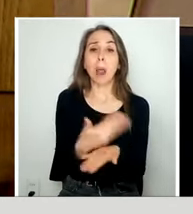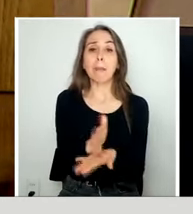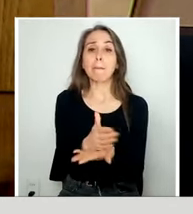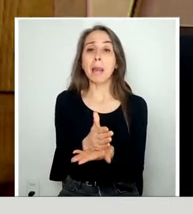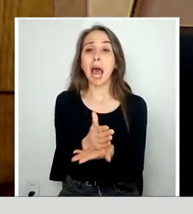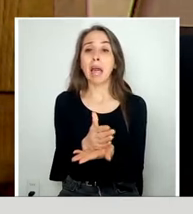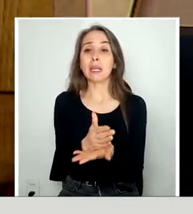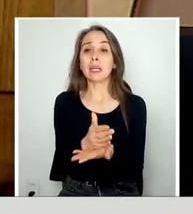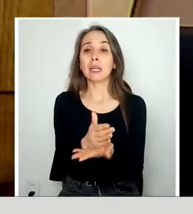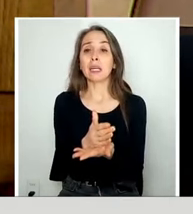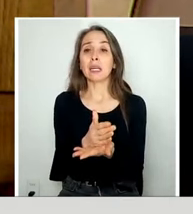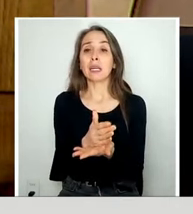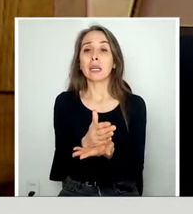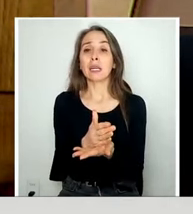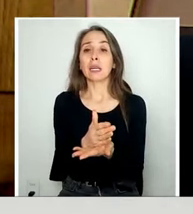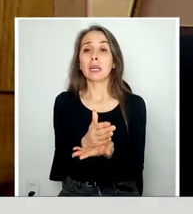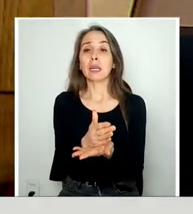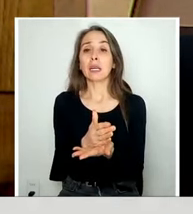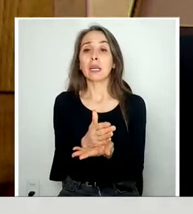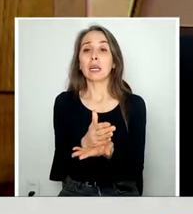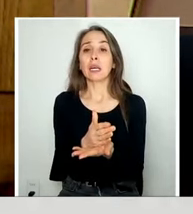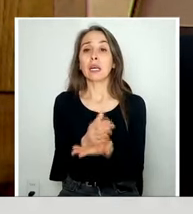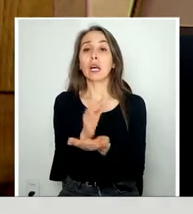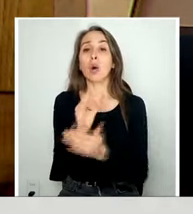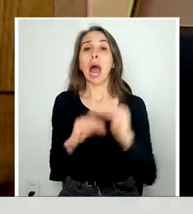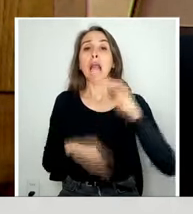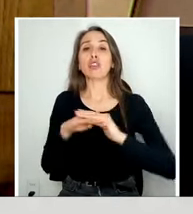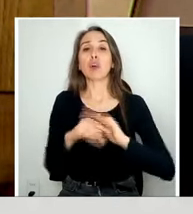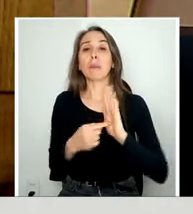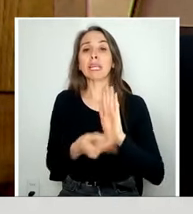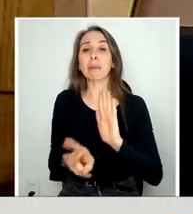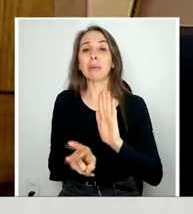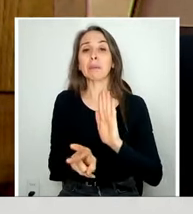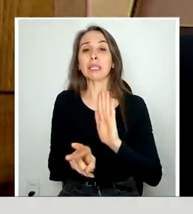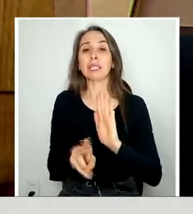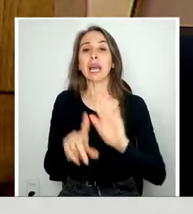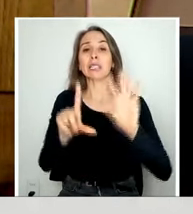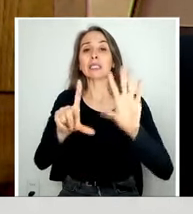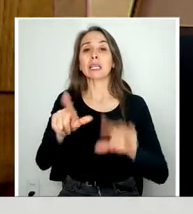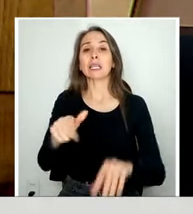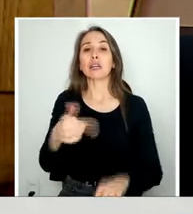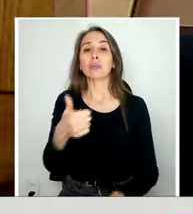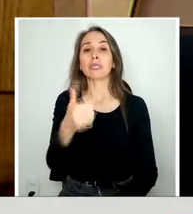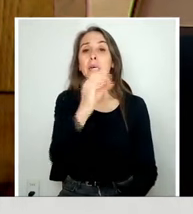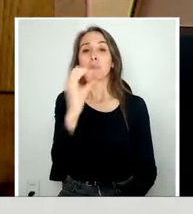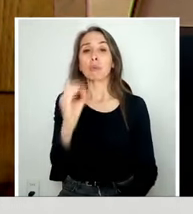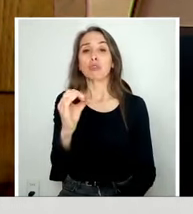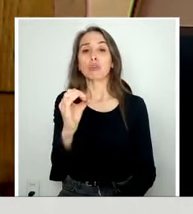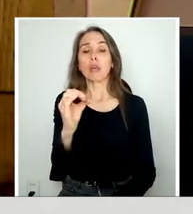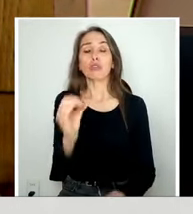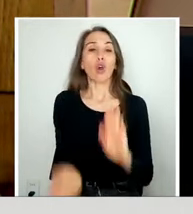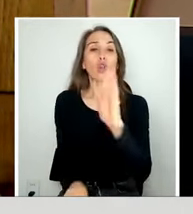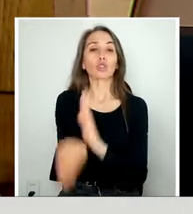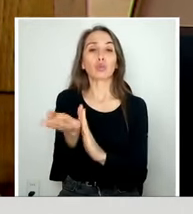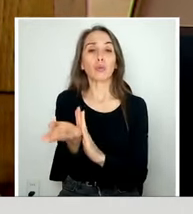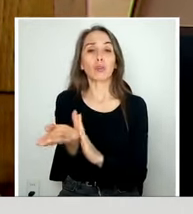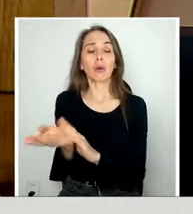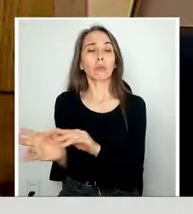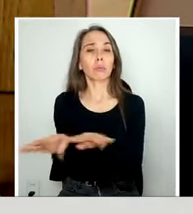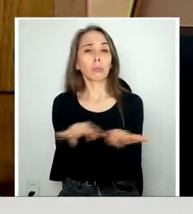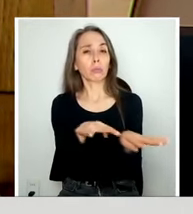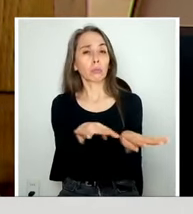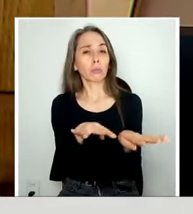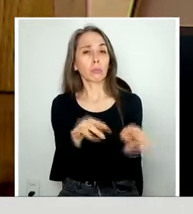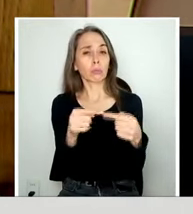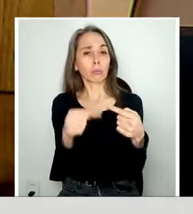sus planes al tope máximo a un siete punto seis por ciento lo que claramente no se condecía con